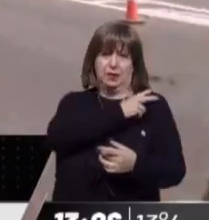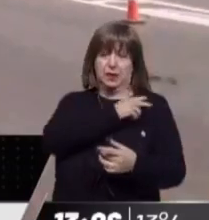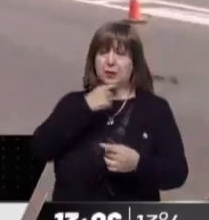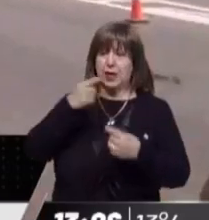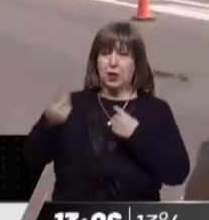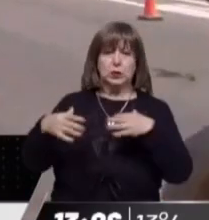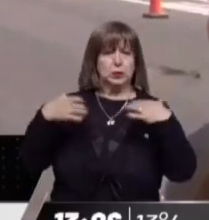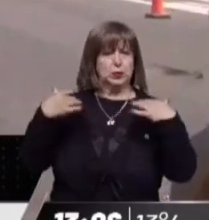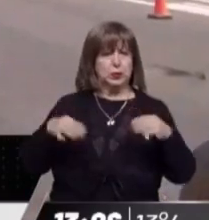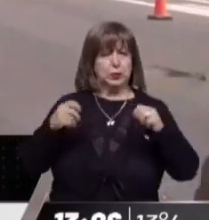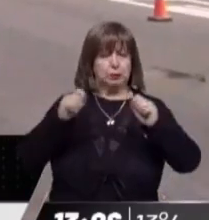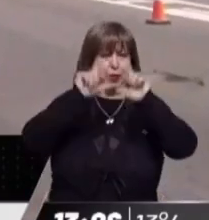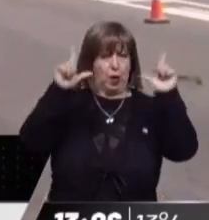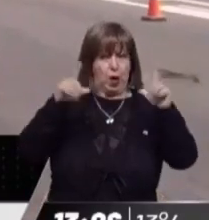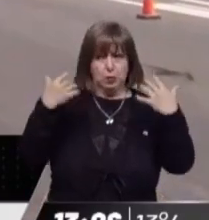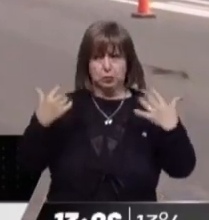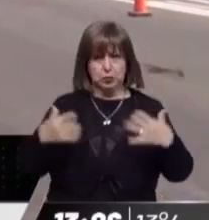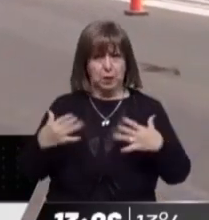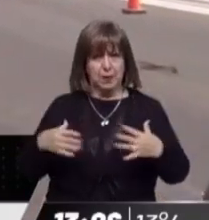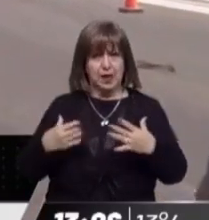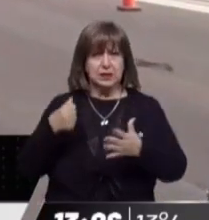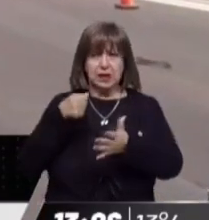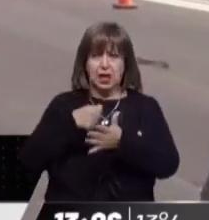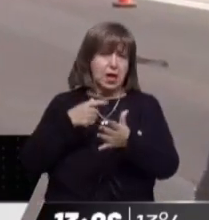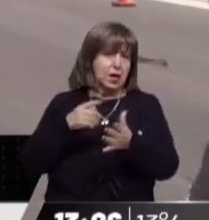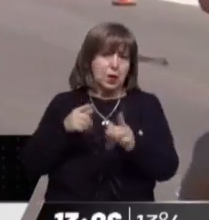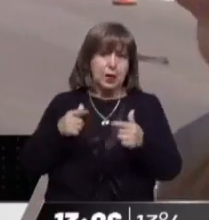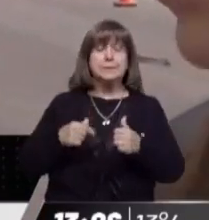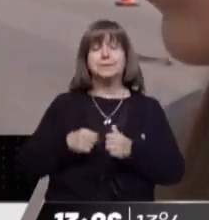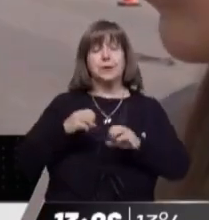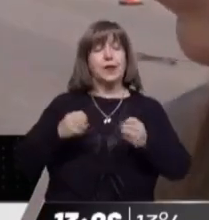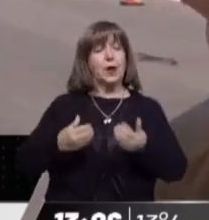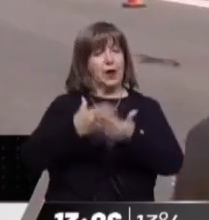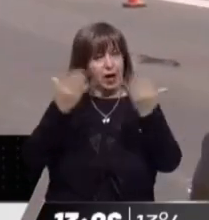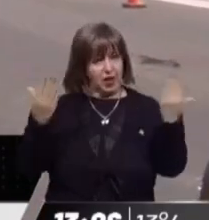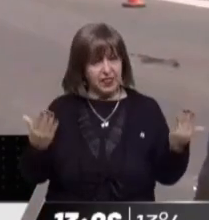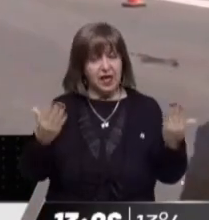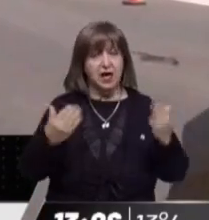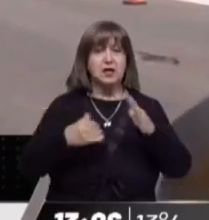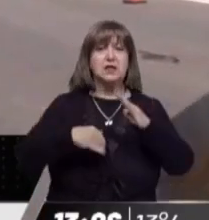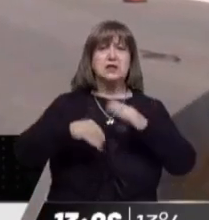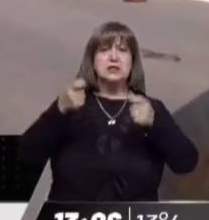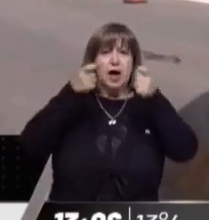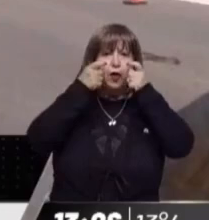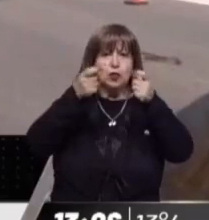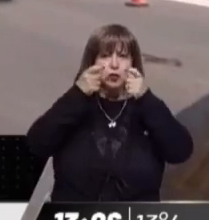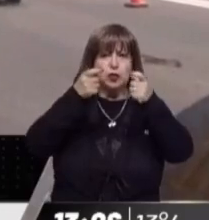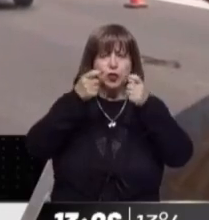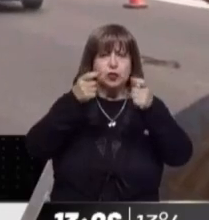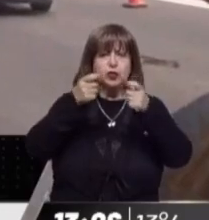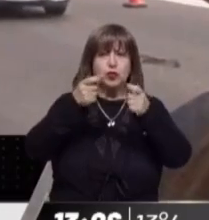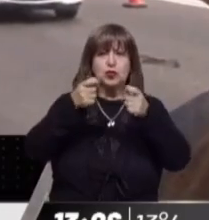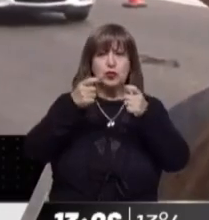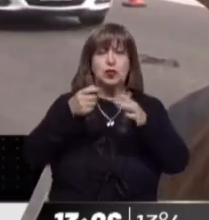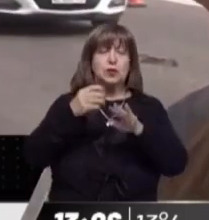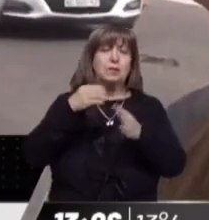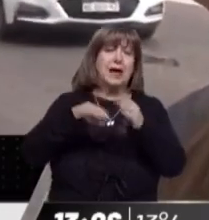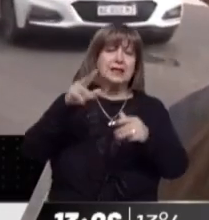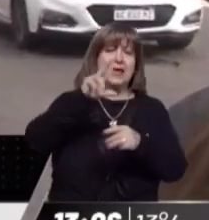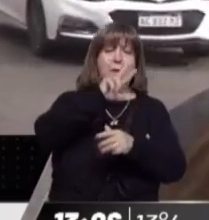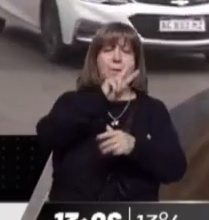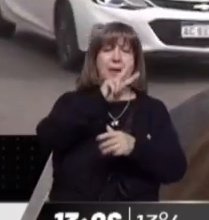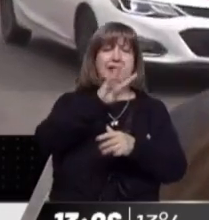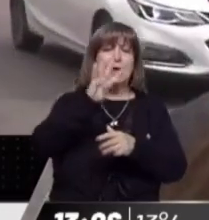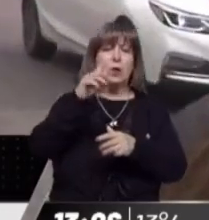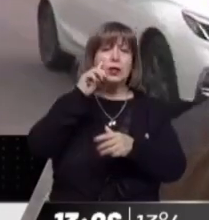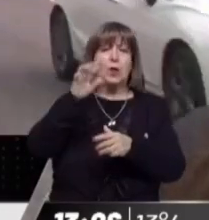hacer? Bien, muy buenos días a la audiencia. Si bien se han incrementado un 200% los controles, llevamos más de 24.500